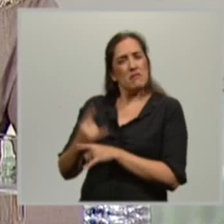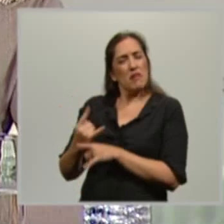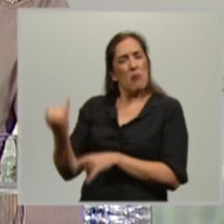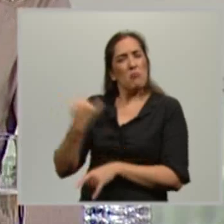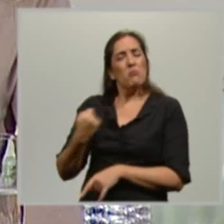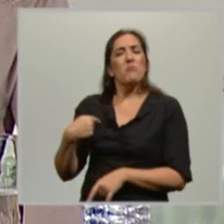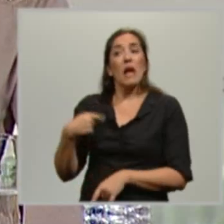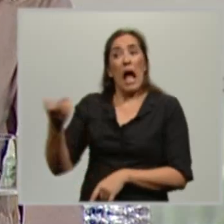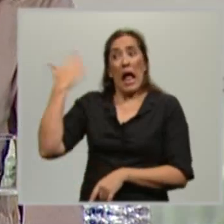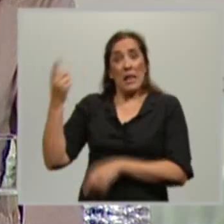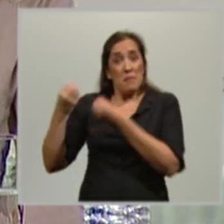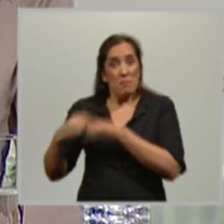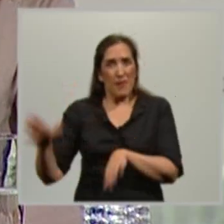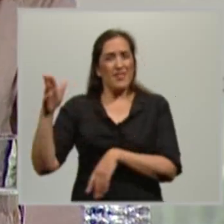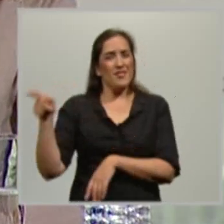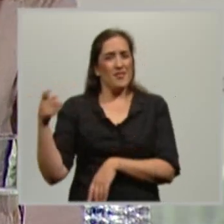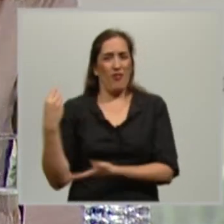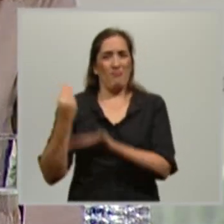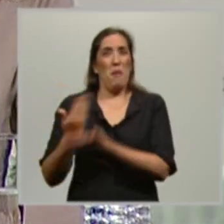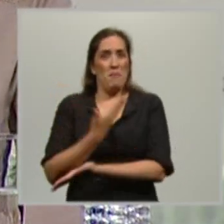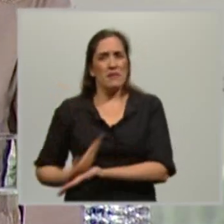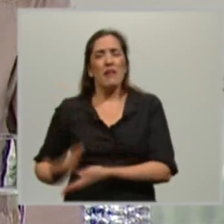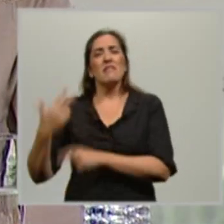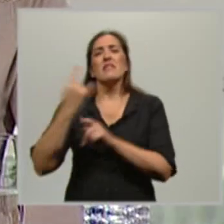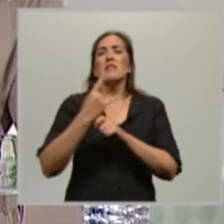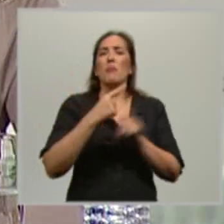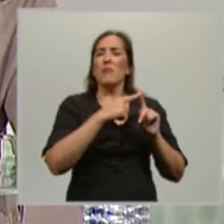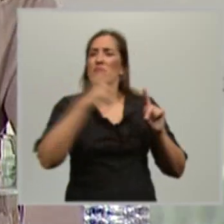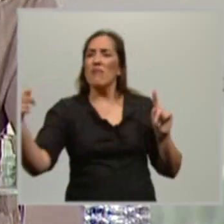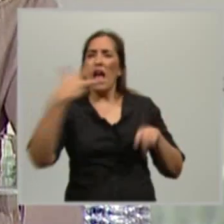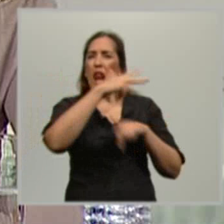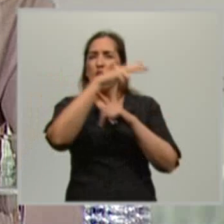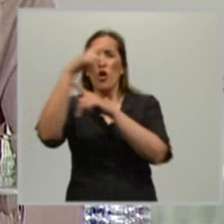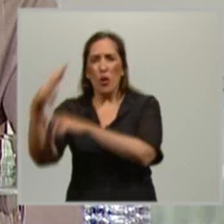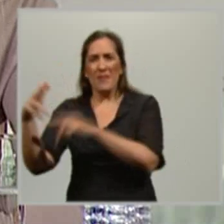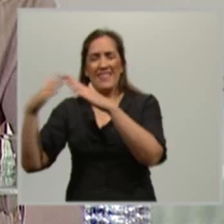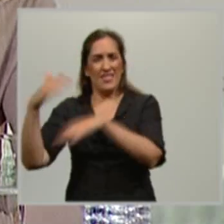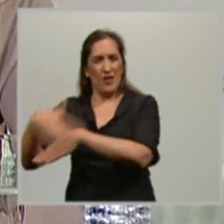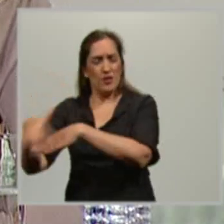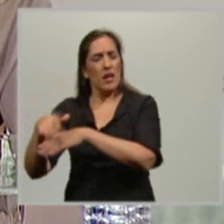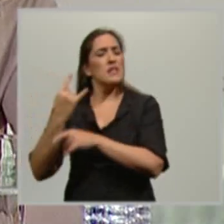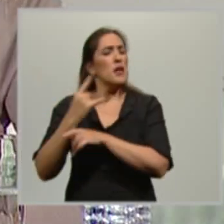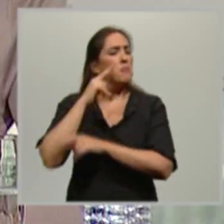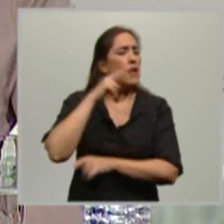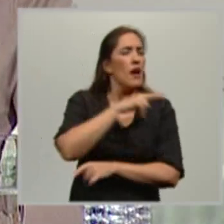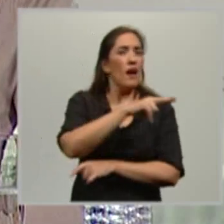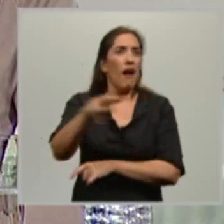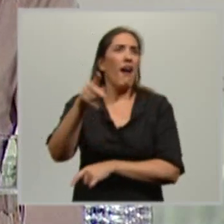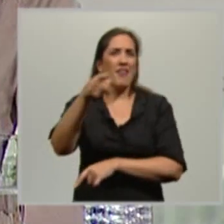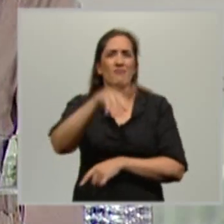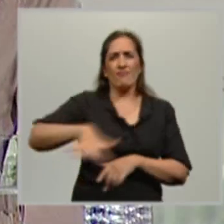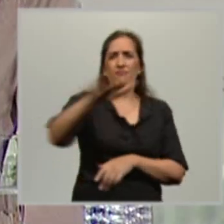como presidente, iba en helicóptero a la Casa Rosada y pasaba por esa cosa increíble que hoy es Puerto